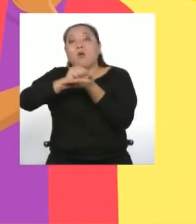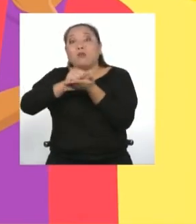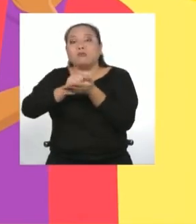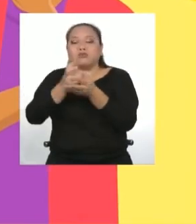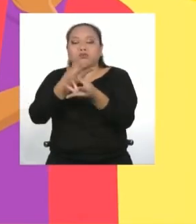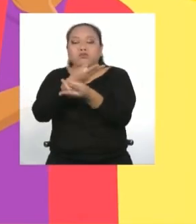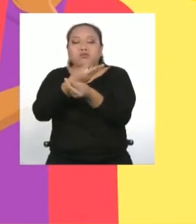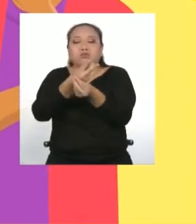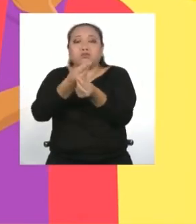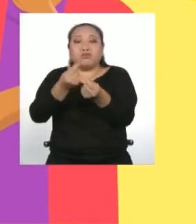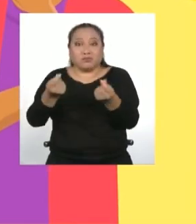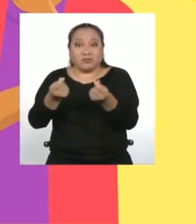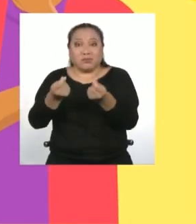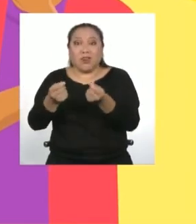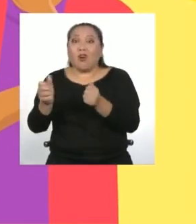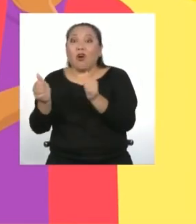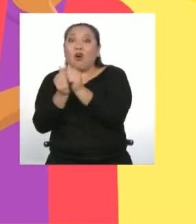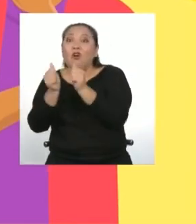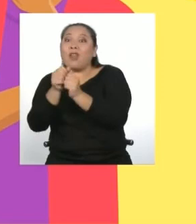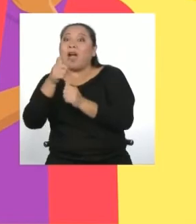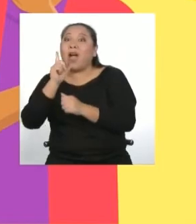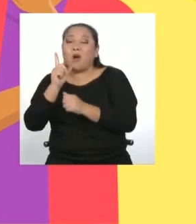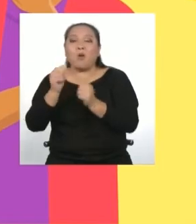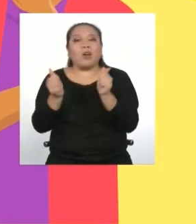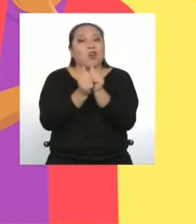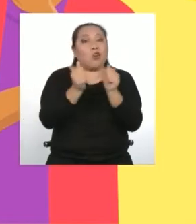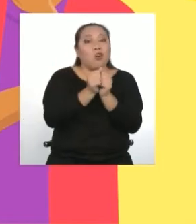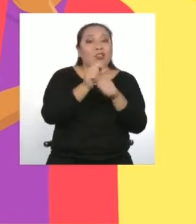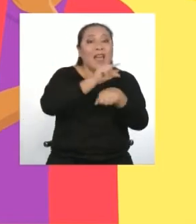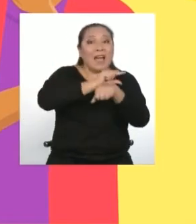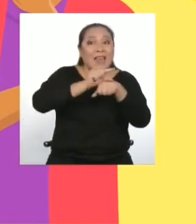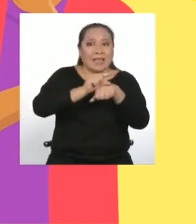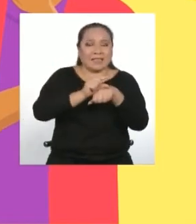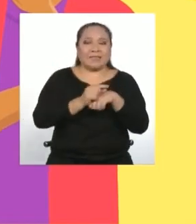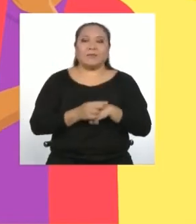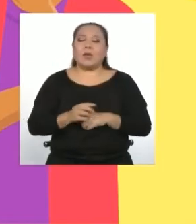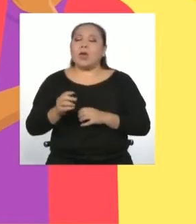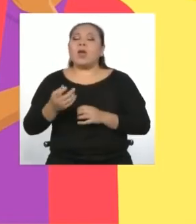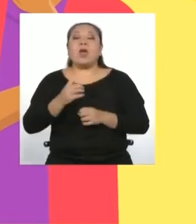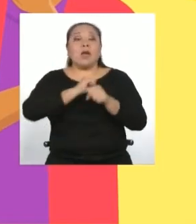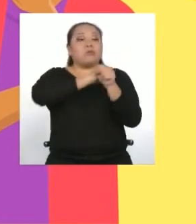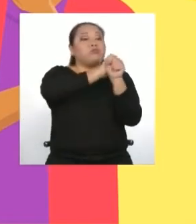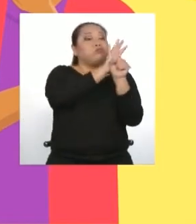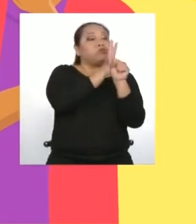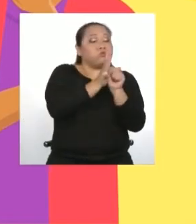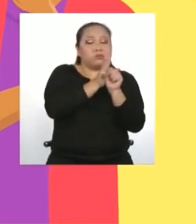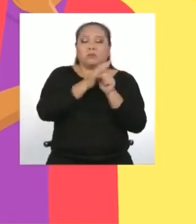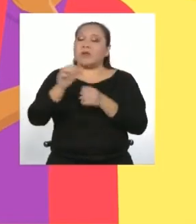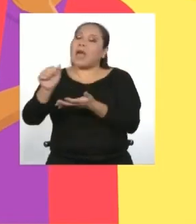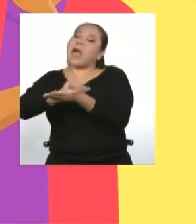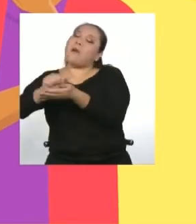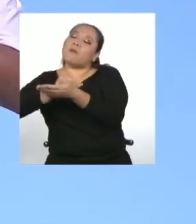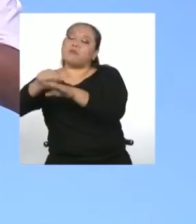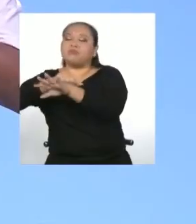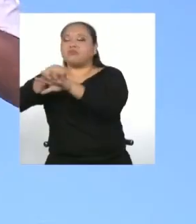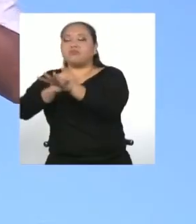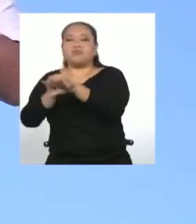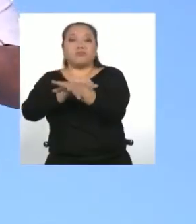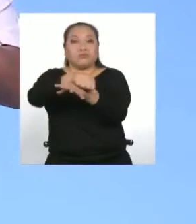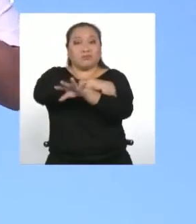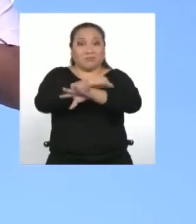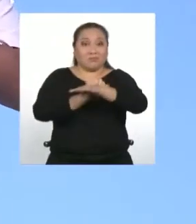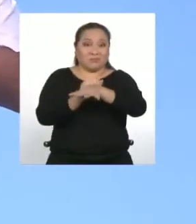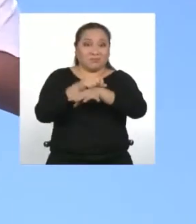aceite. Cuando usamos jabón, su parte apolar ataca la grasa y la otra se mantiene en armonía con el agua. Ya vimos